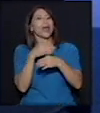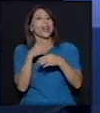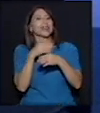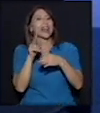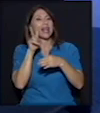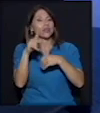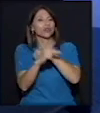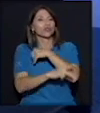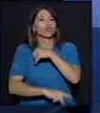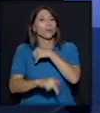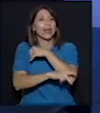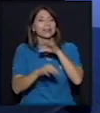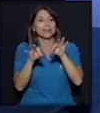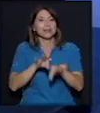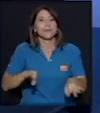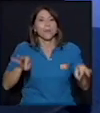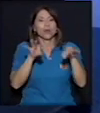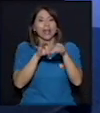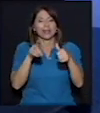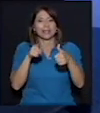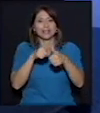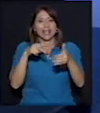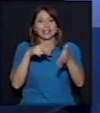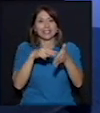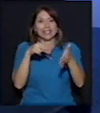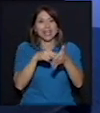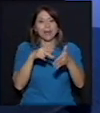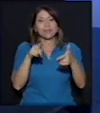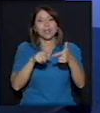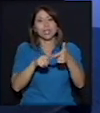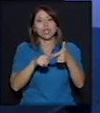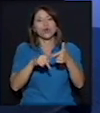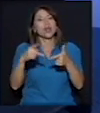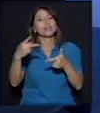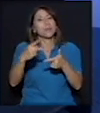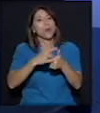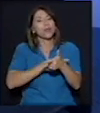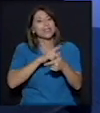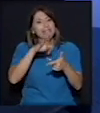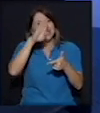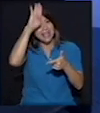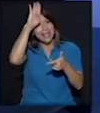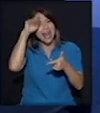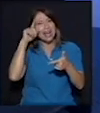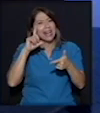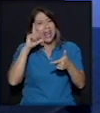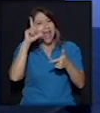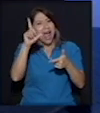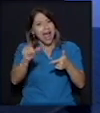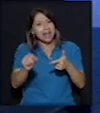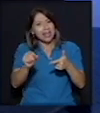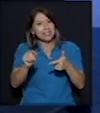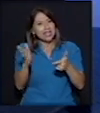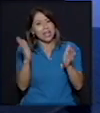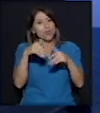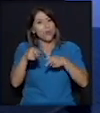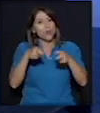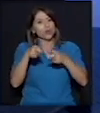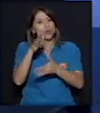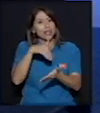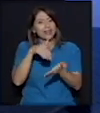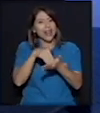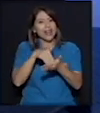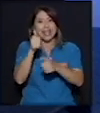importantes países, Siria y unas provincias lejanas de Irak que van quedando fuera del control central y se establece hasta con